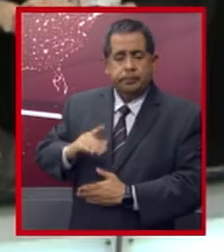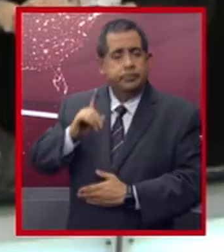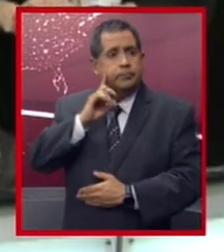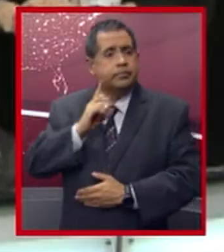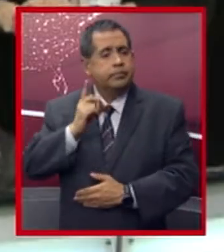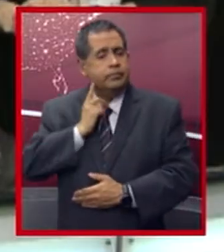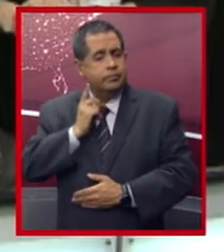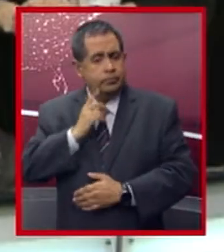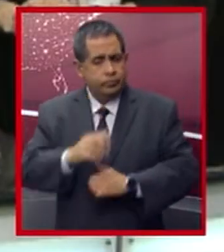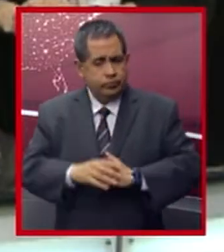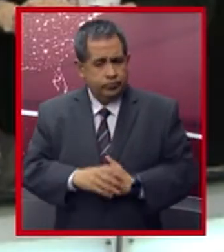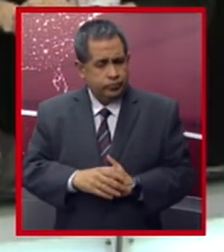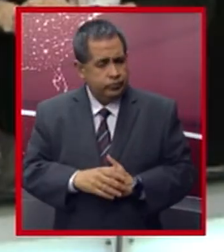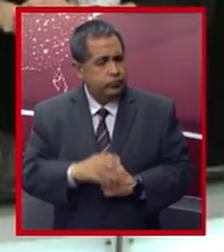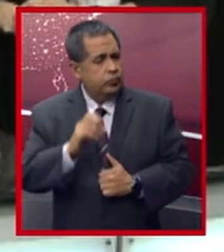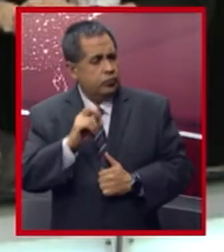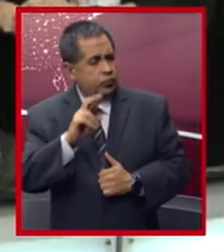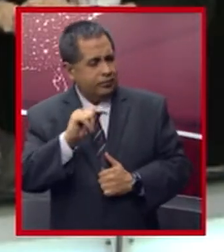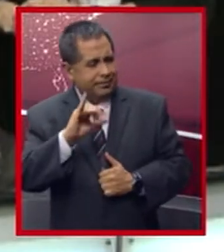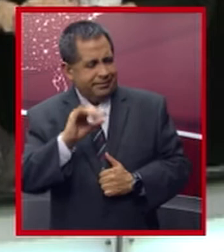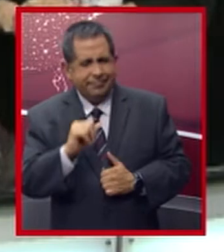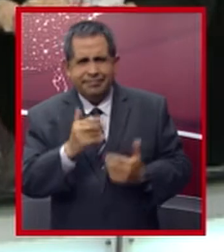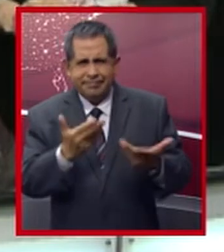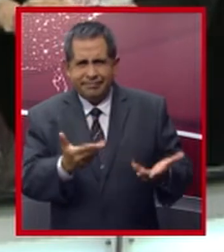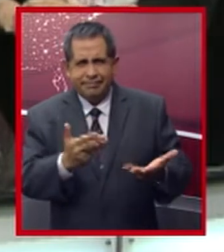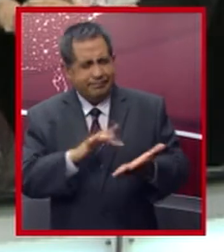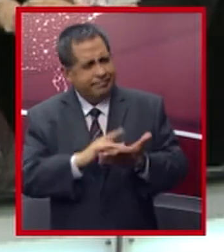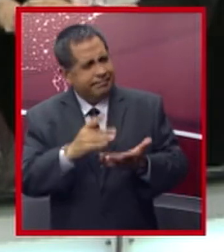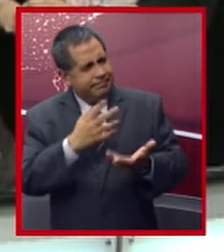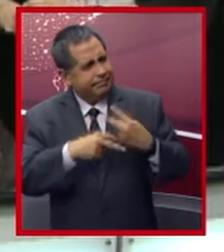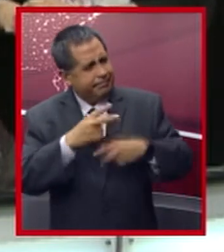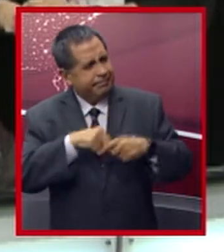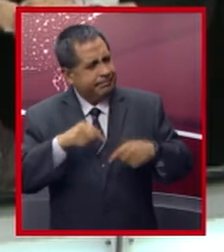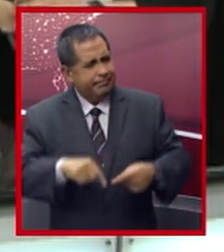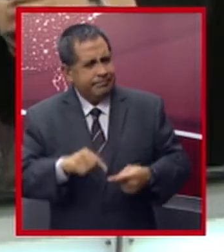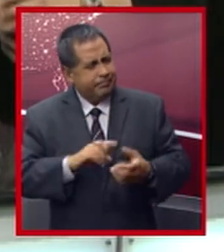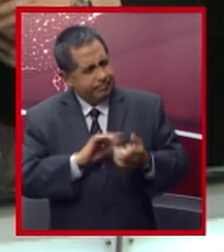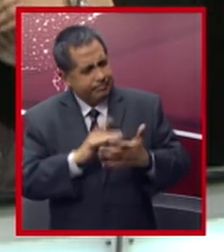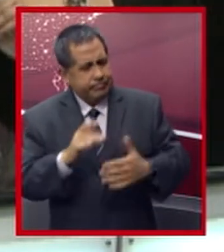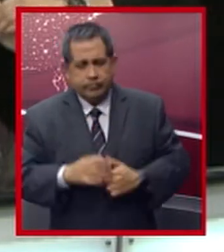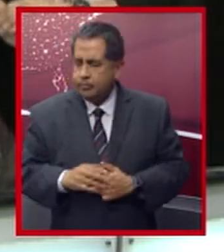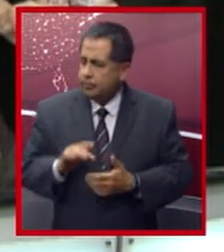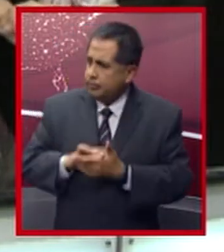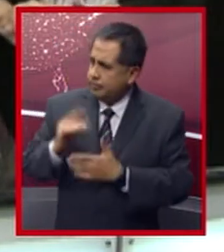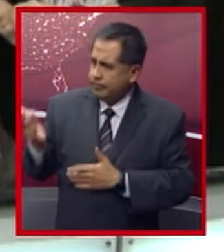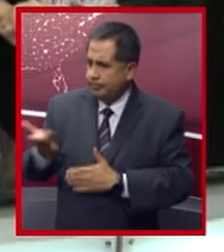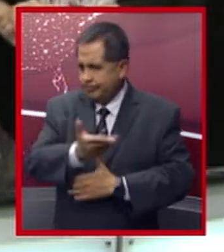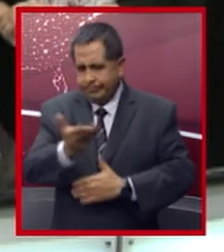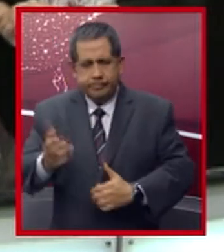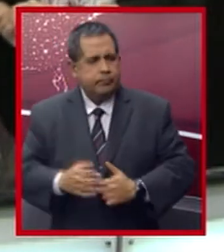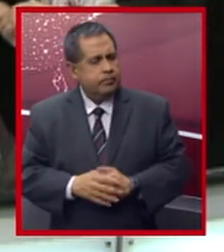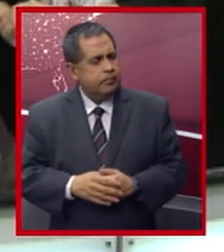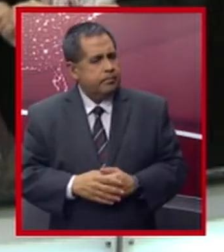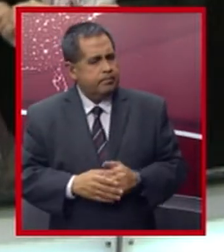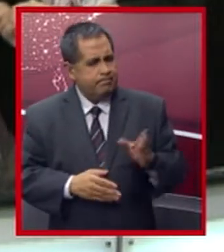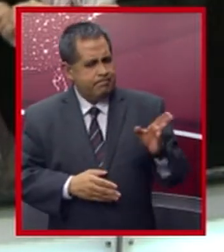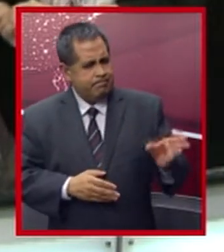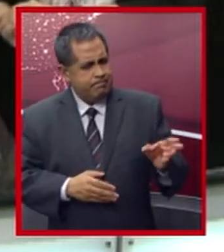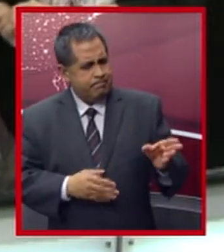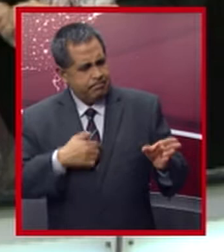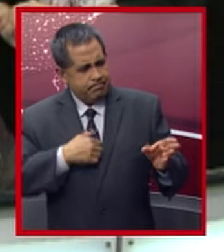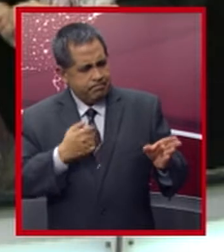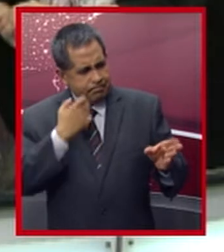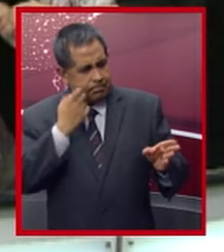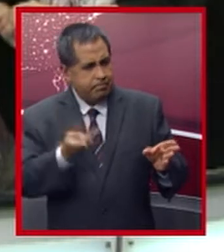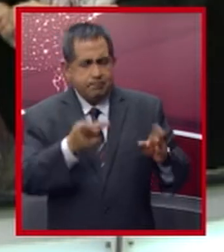diputada Hortensia Aragón, a quien le agradecemos mucho que nos regale los minutos en su apretada agenda. Muchas gracias, diputada. Buenas tardes. Muchas gracias a ustedes. Muchas gracias. Pues esto que